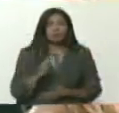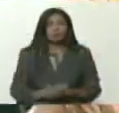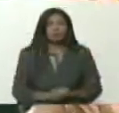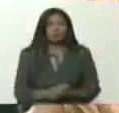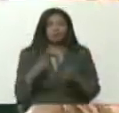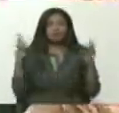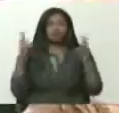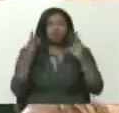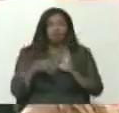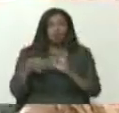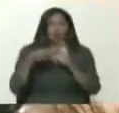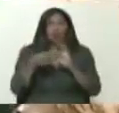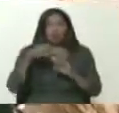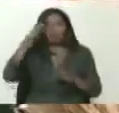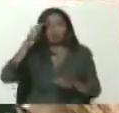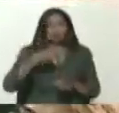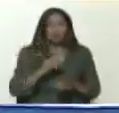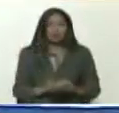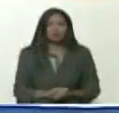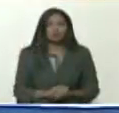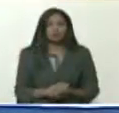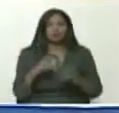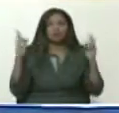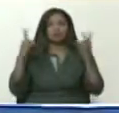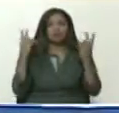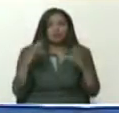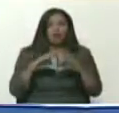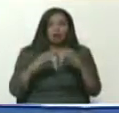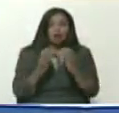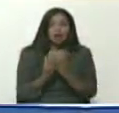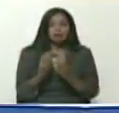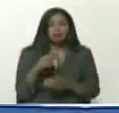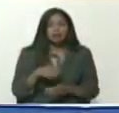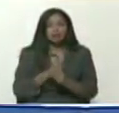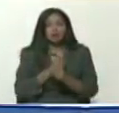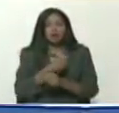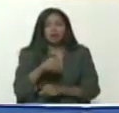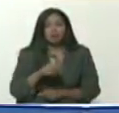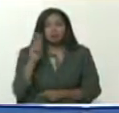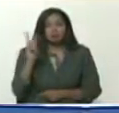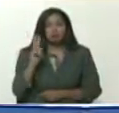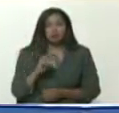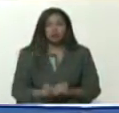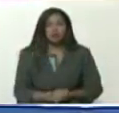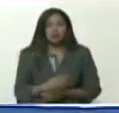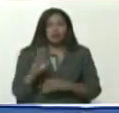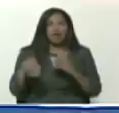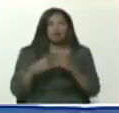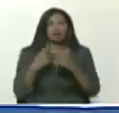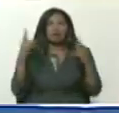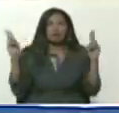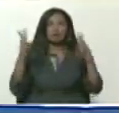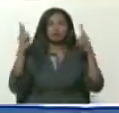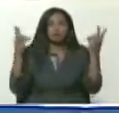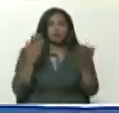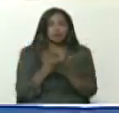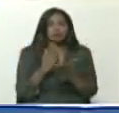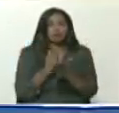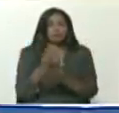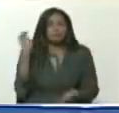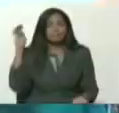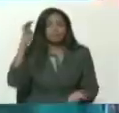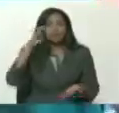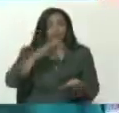¡Que viva la unión cívico-militar! ¡Que viva la clase obrera de Venezuela! ¡Hasta la victoria siempre,